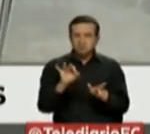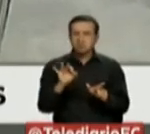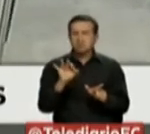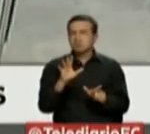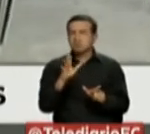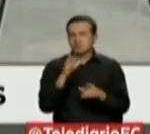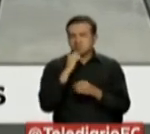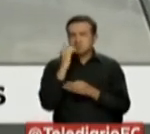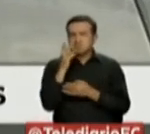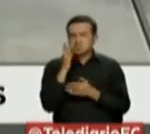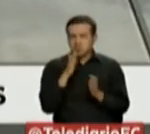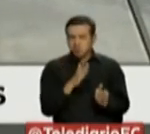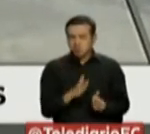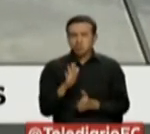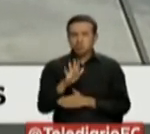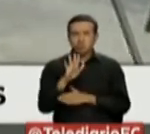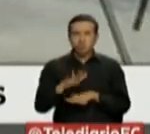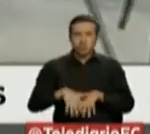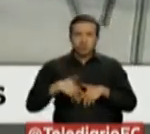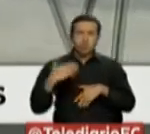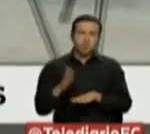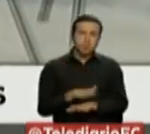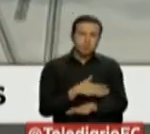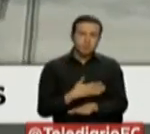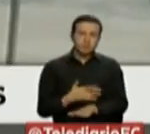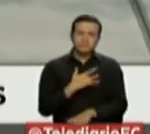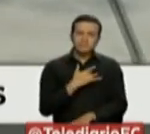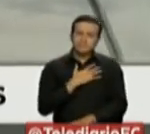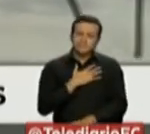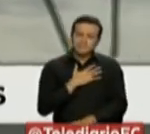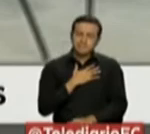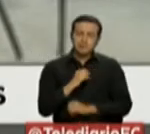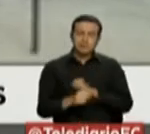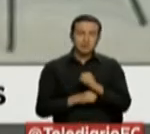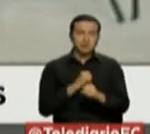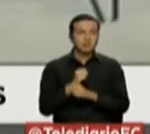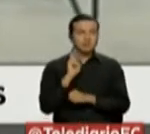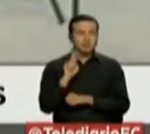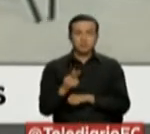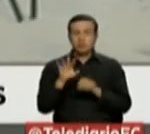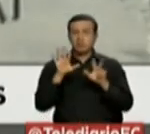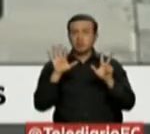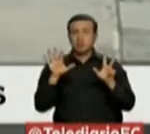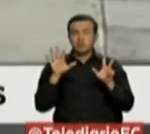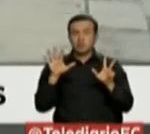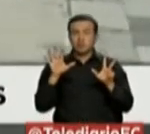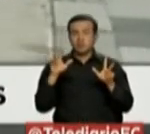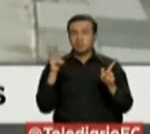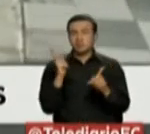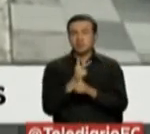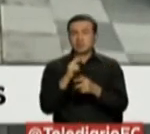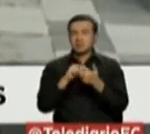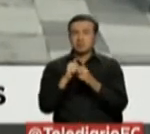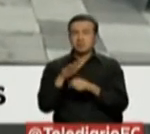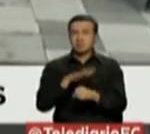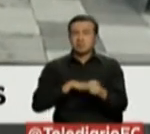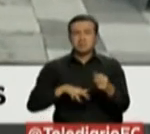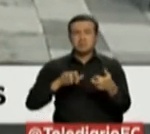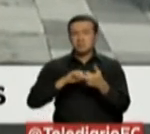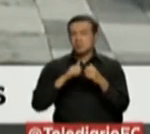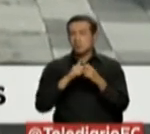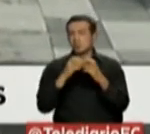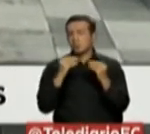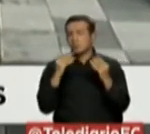poder expresarse, organizar sus conciertos? Sí, lastimosamente en el 2008, ante tanta inseguridad,